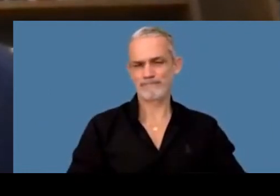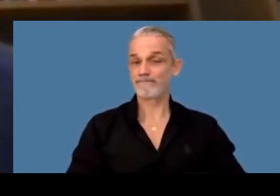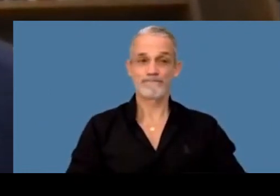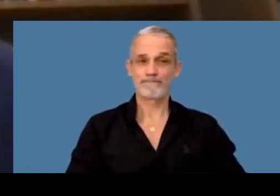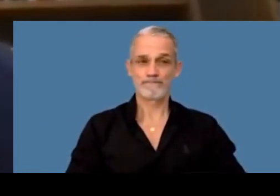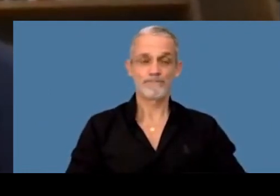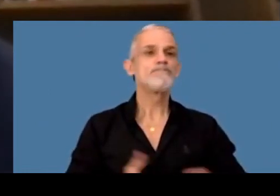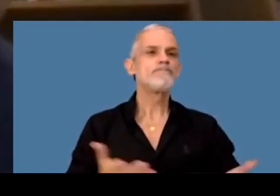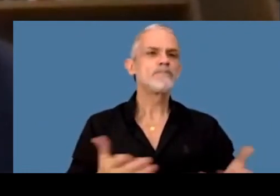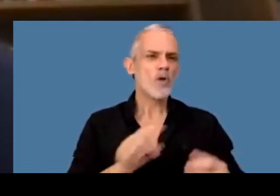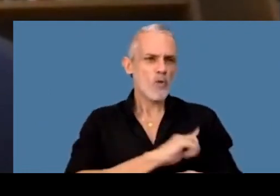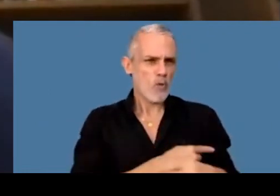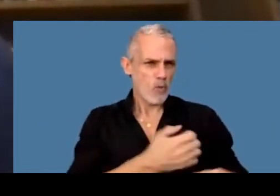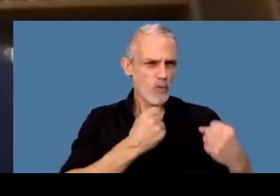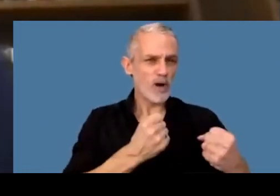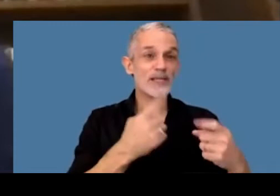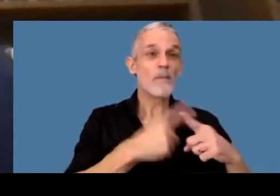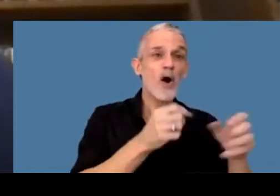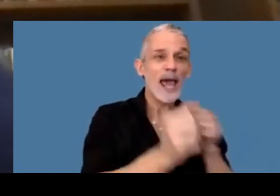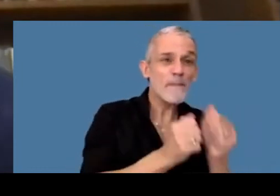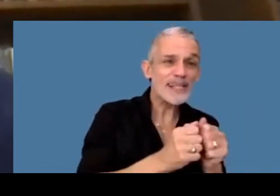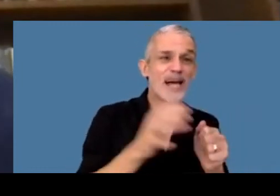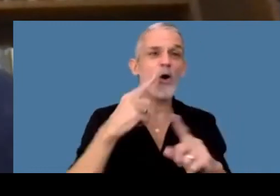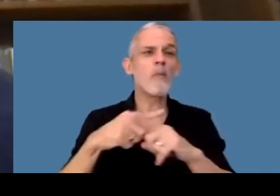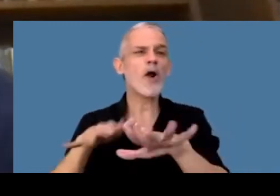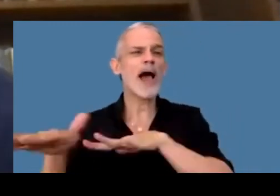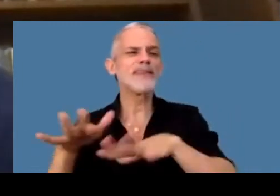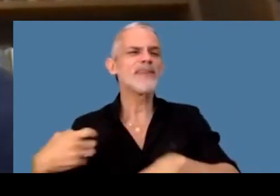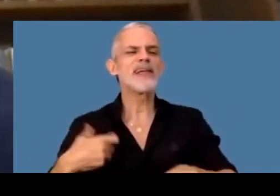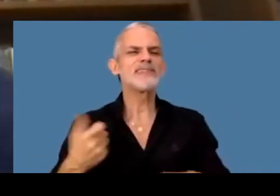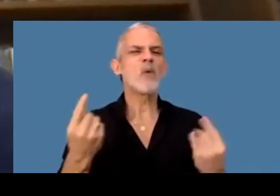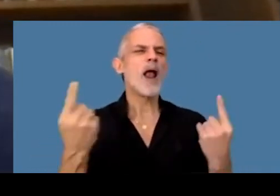¿Qué es más fuerte, un sindicato por empresa o por actividad?